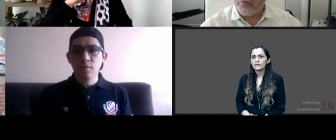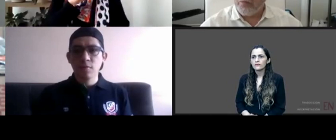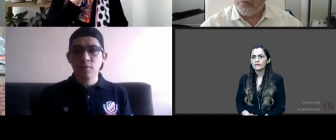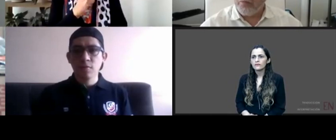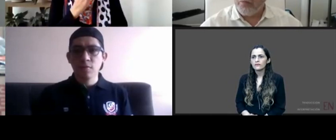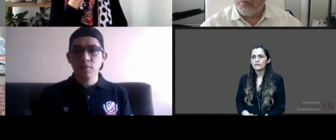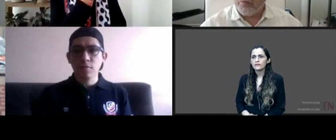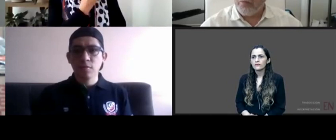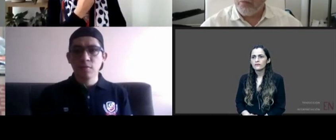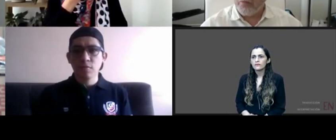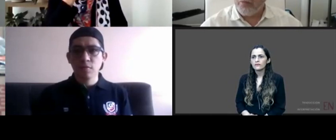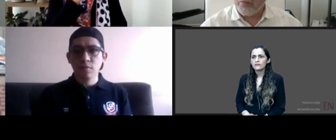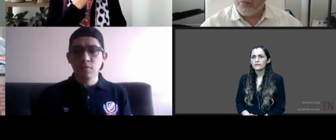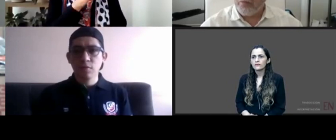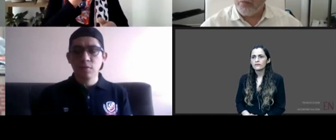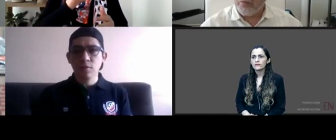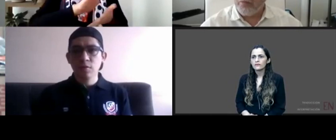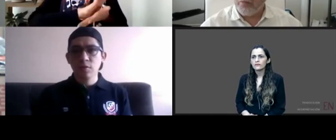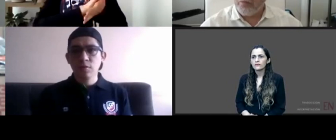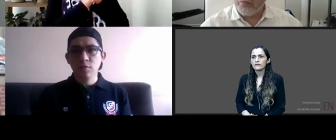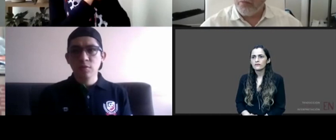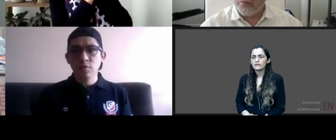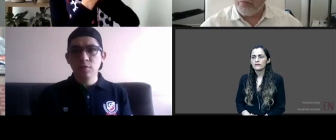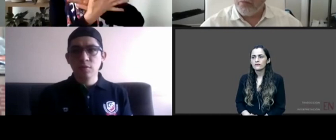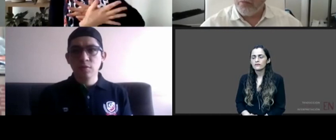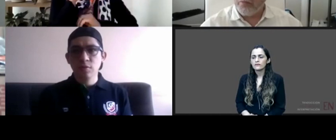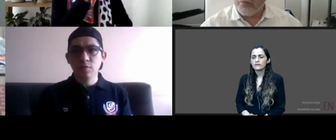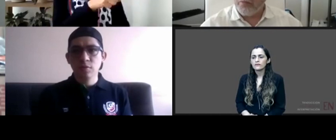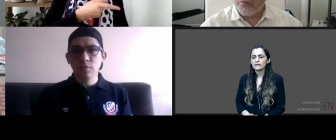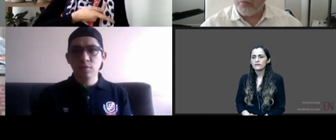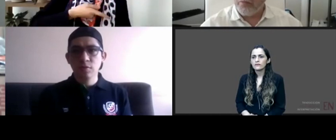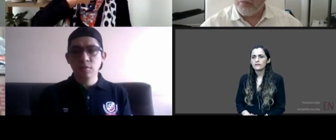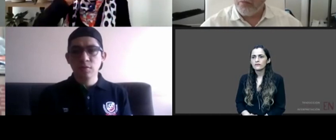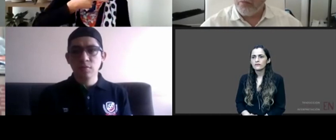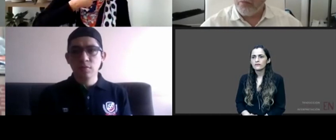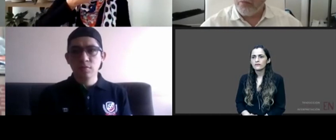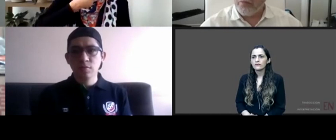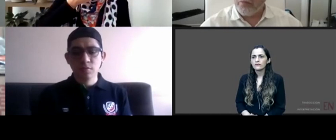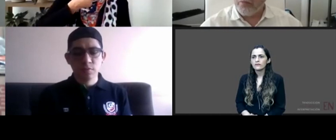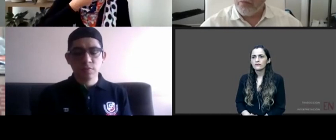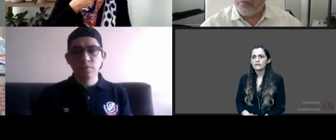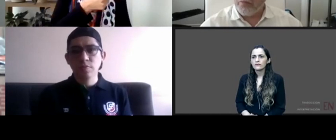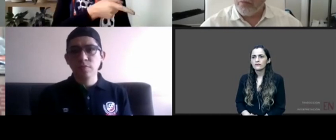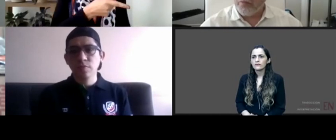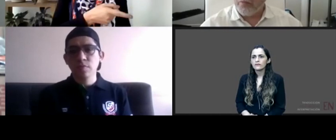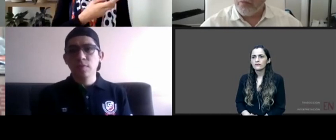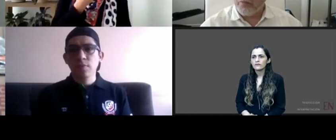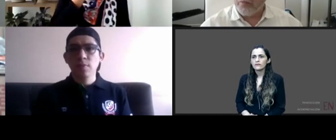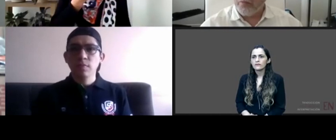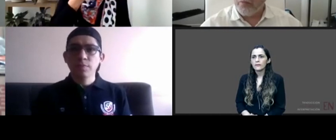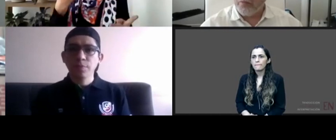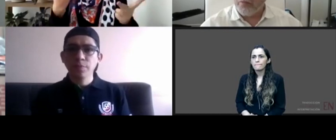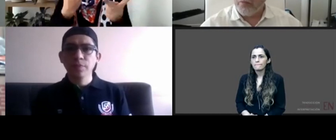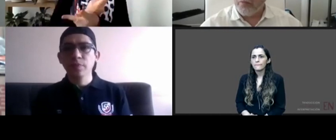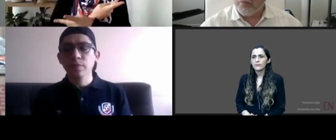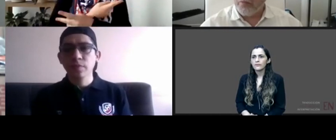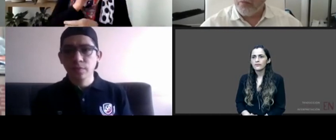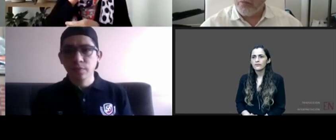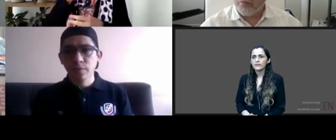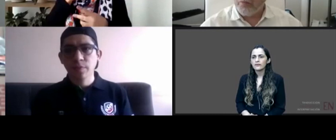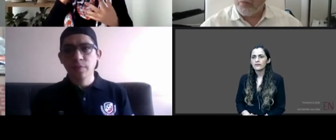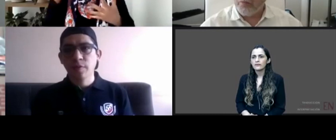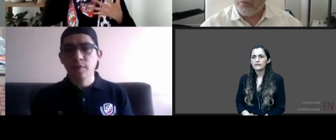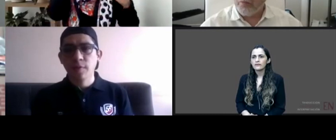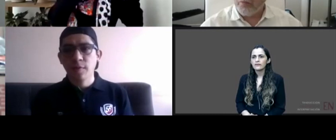tiene sus particularidades. Y a veces la idea de tomar terapias de lenguaje para que estas personas